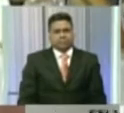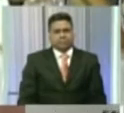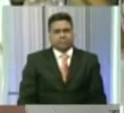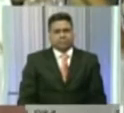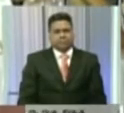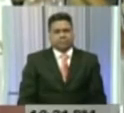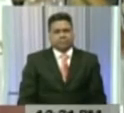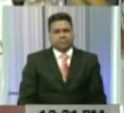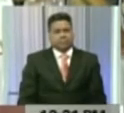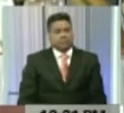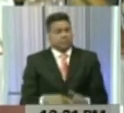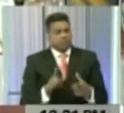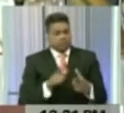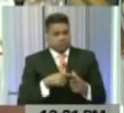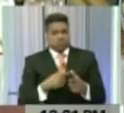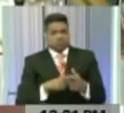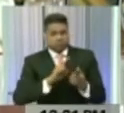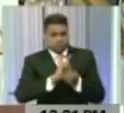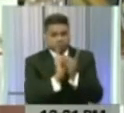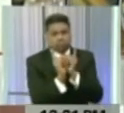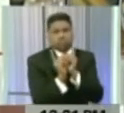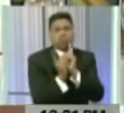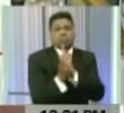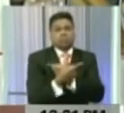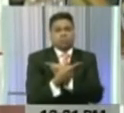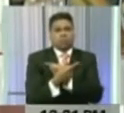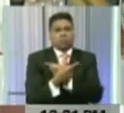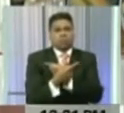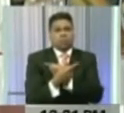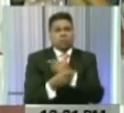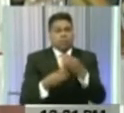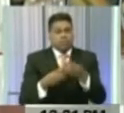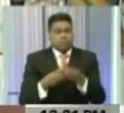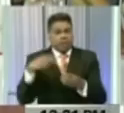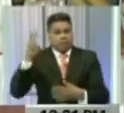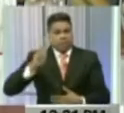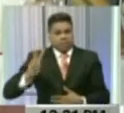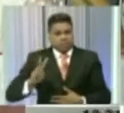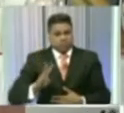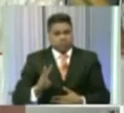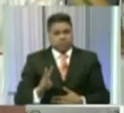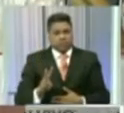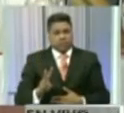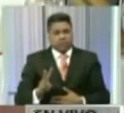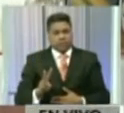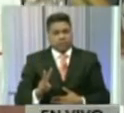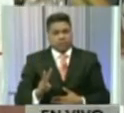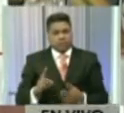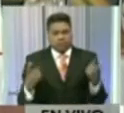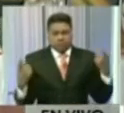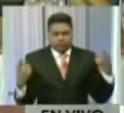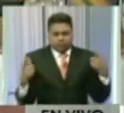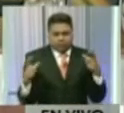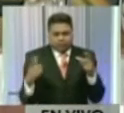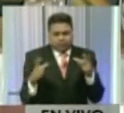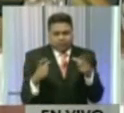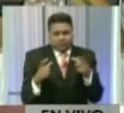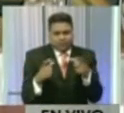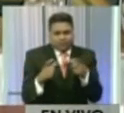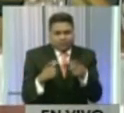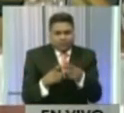Y eso hizo, para un país rentista, que se le reduce la posibilidad de